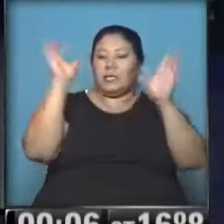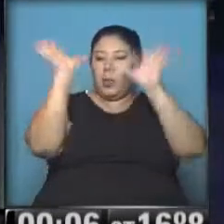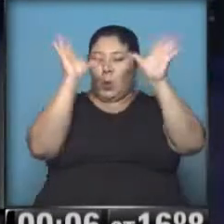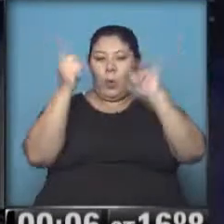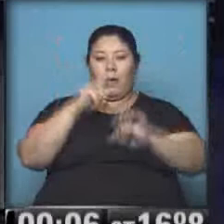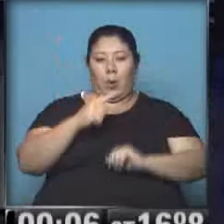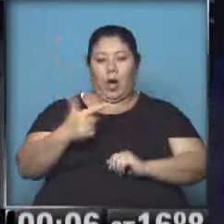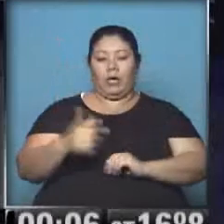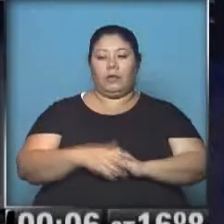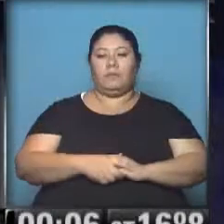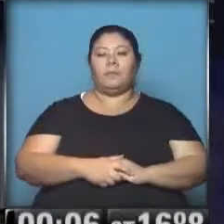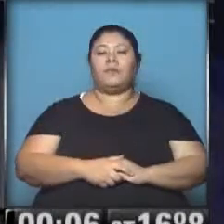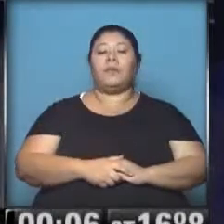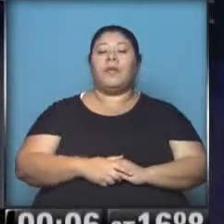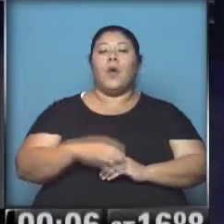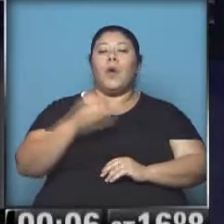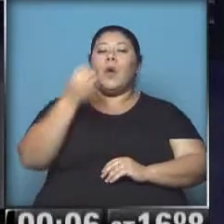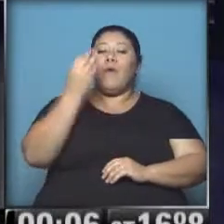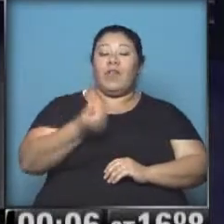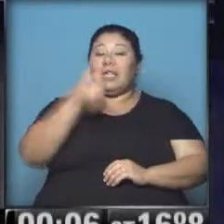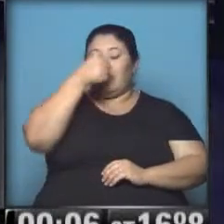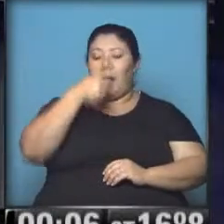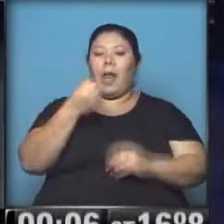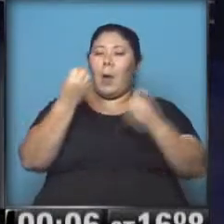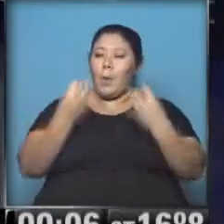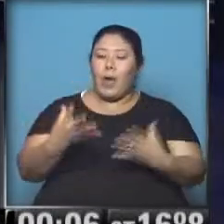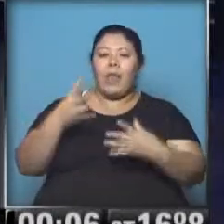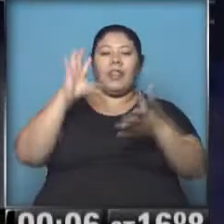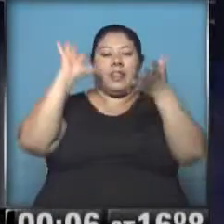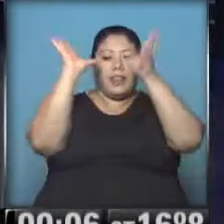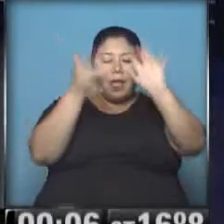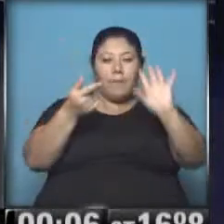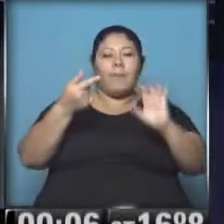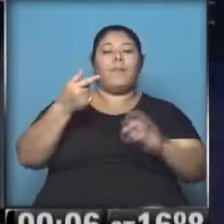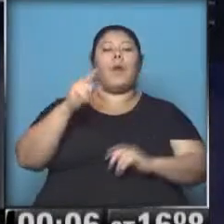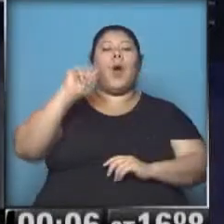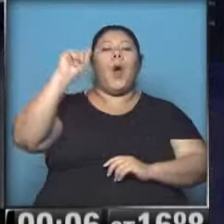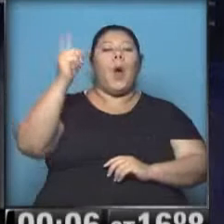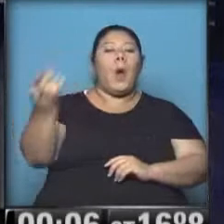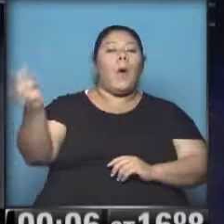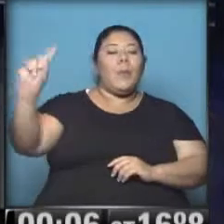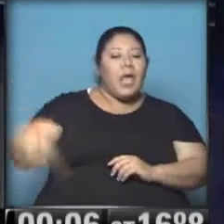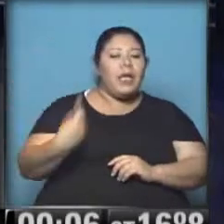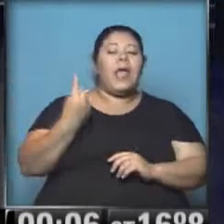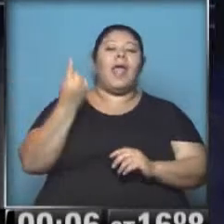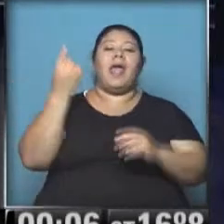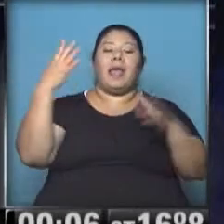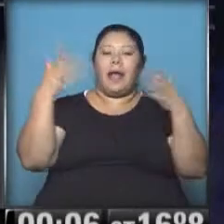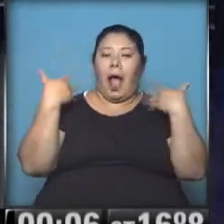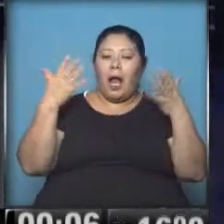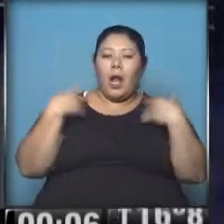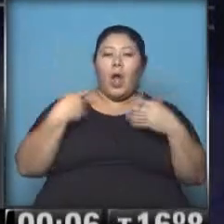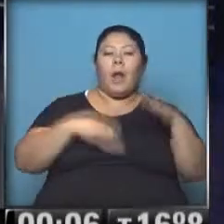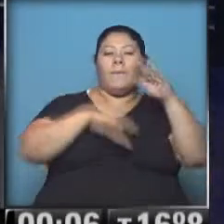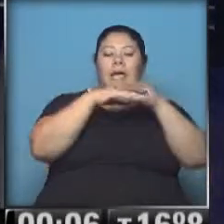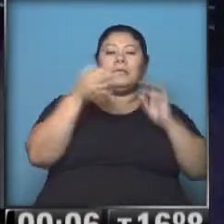vistas al fin de semana, muy buen tiempo, prepárense para un finde en el que vuelve el calor, máximas entre 31 y 32 para sábado y